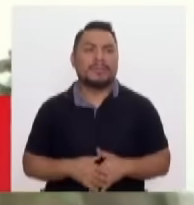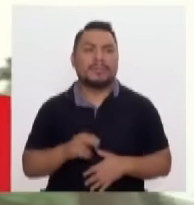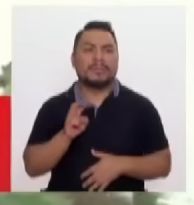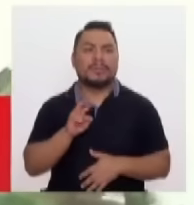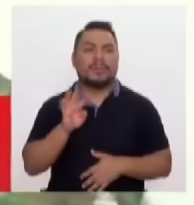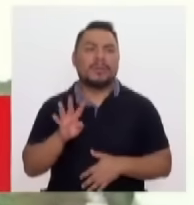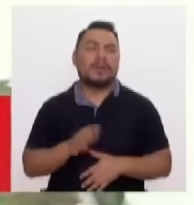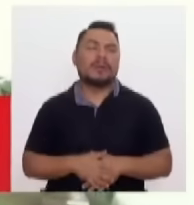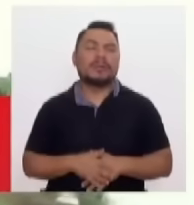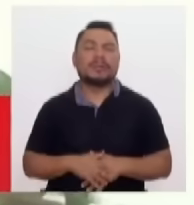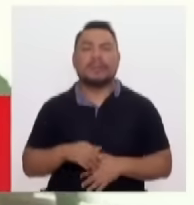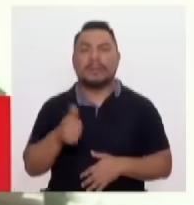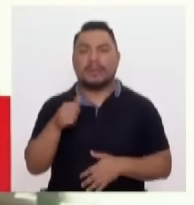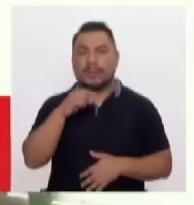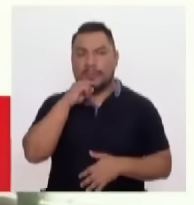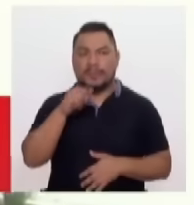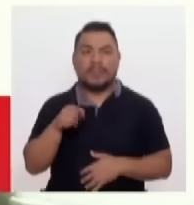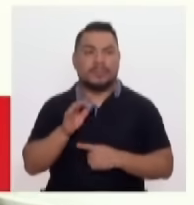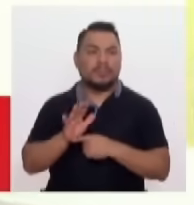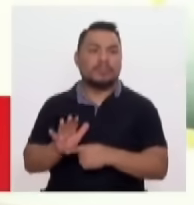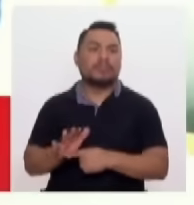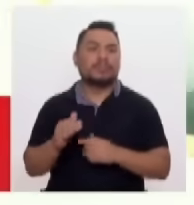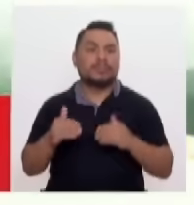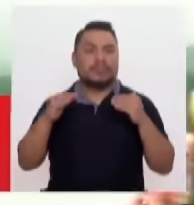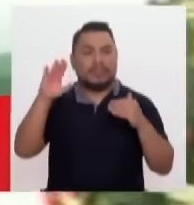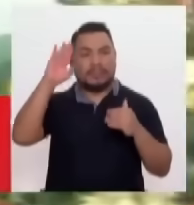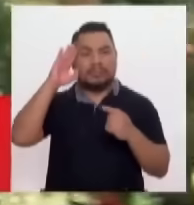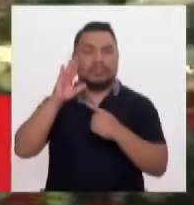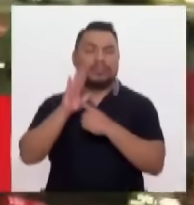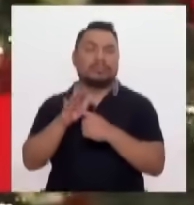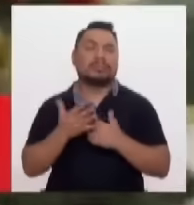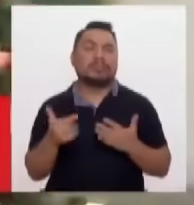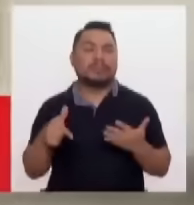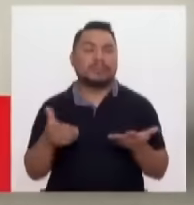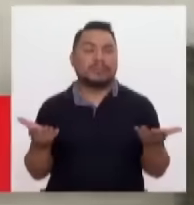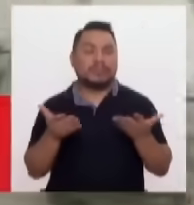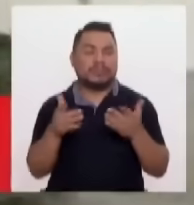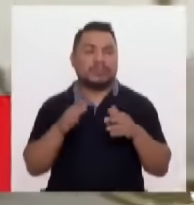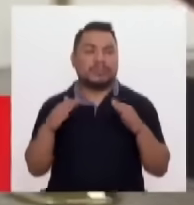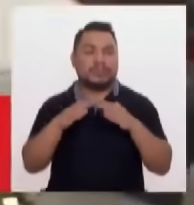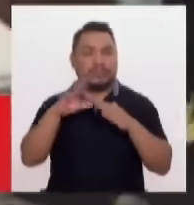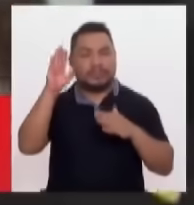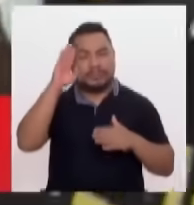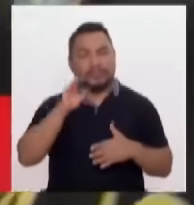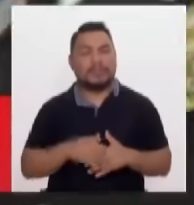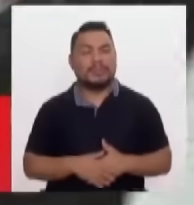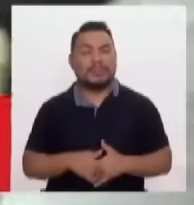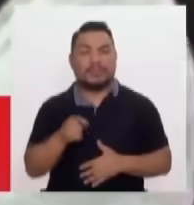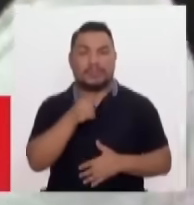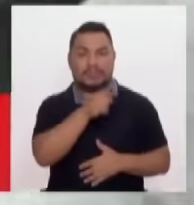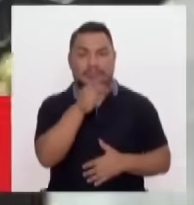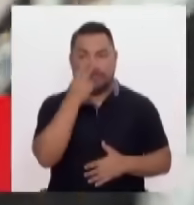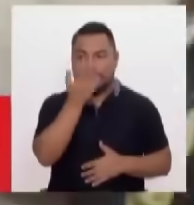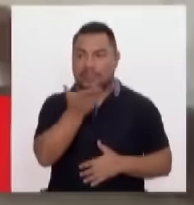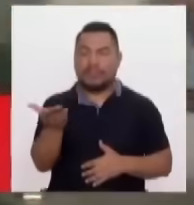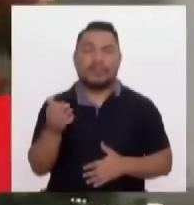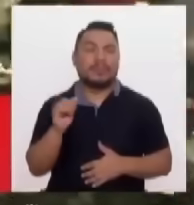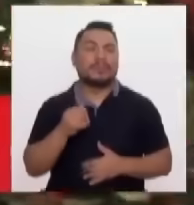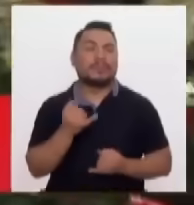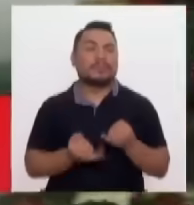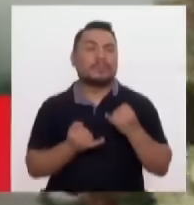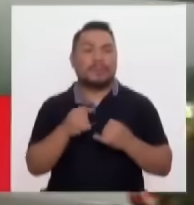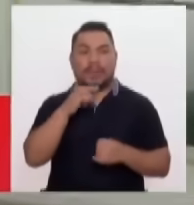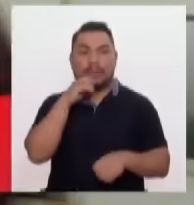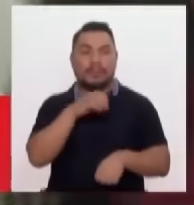Una labor policial que ha sido presentada por el alto mando de la Policía Nacional aquí en la sede de la DIRINCRI, y ustedes están observando a la última